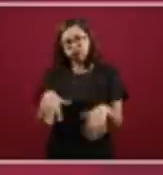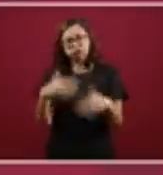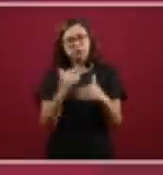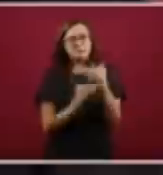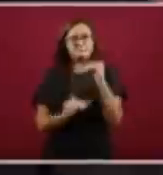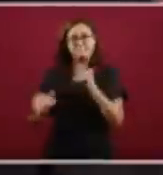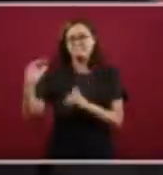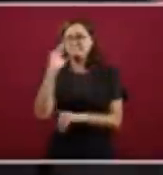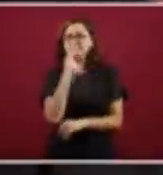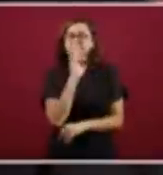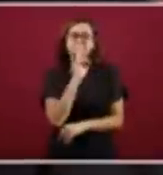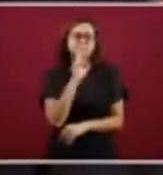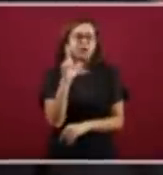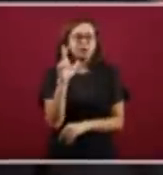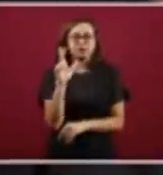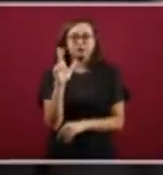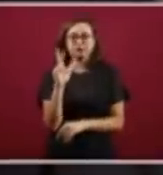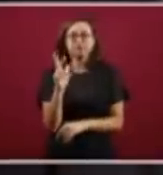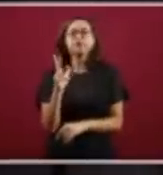Eso existe,